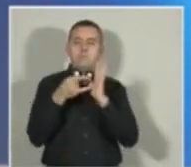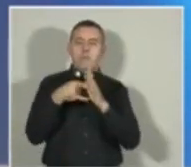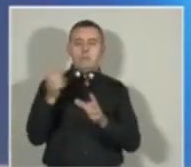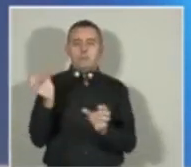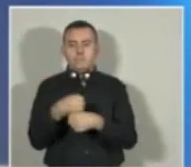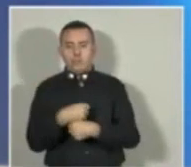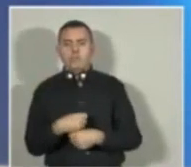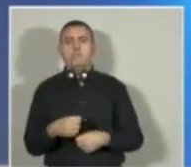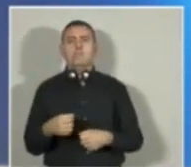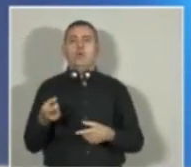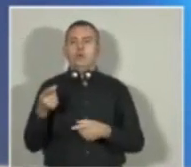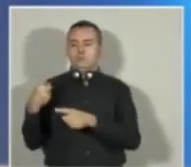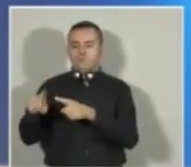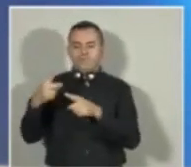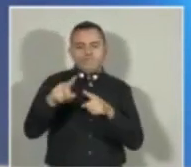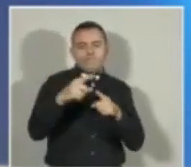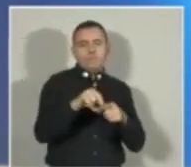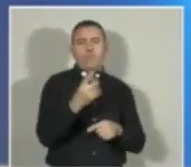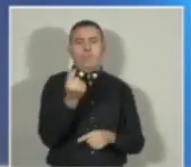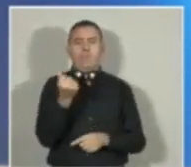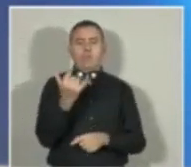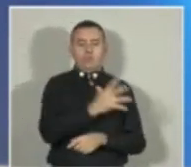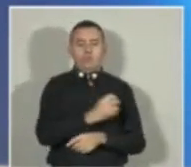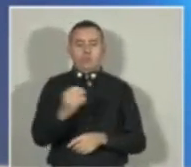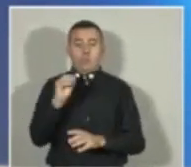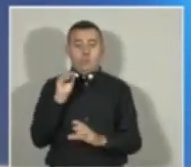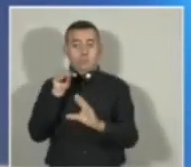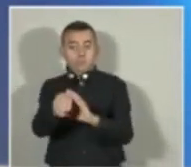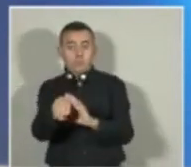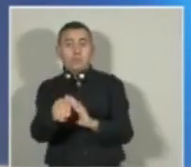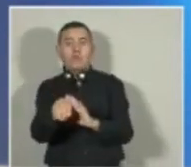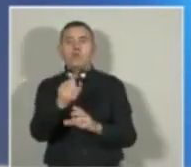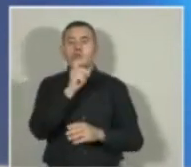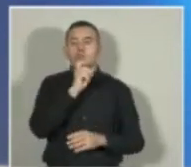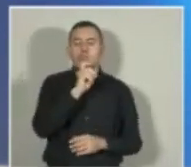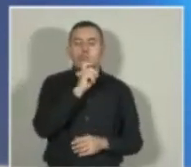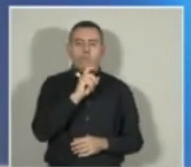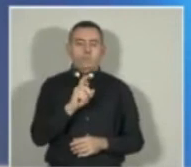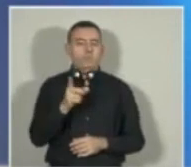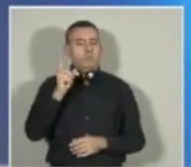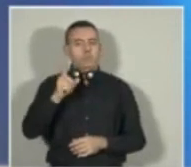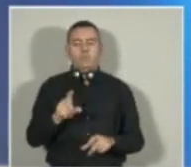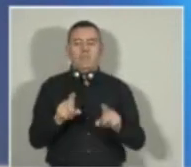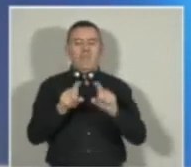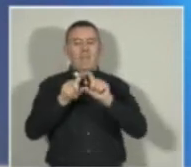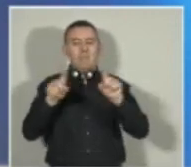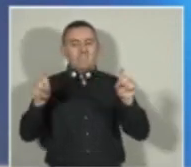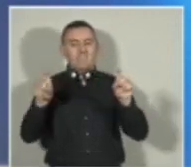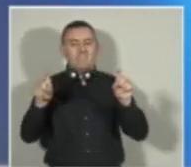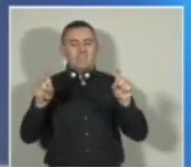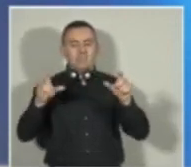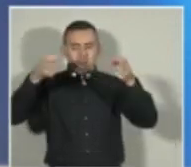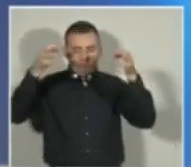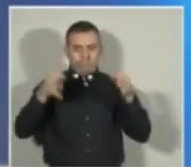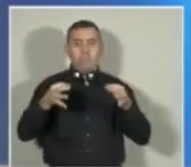o instrumentos de deuda de empresas que comercializan o producen armamento controvertido y de